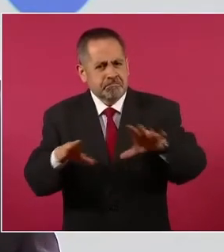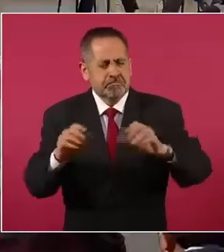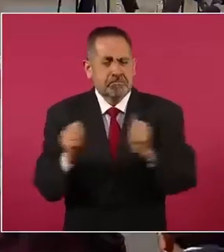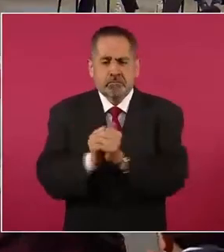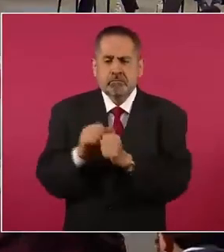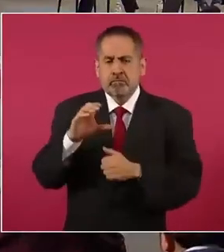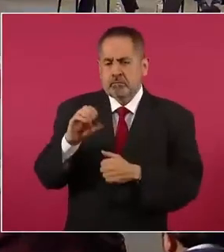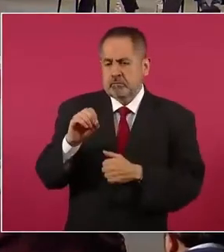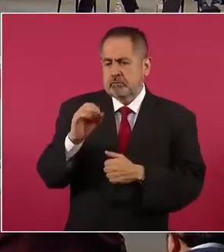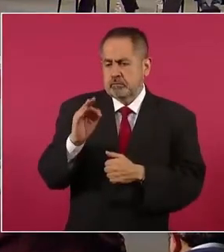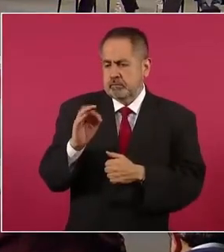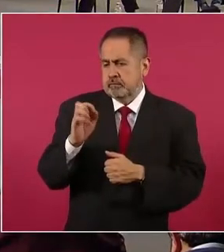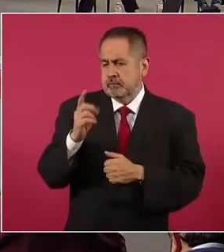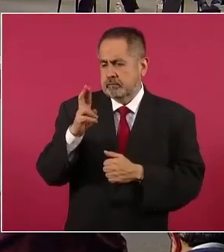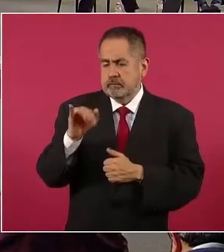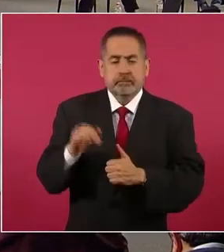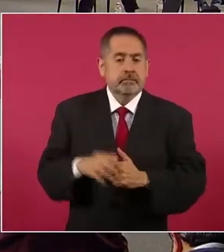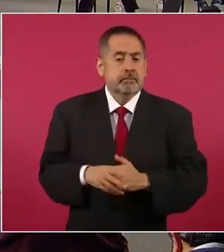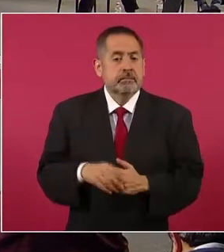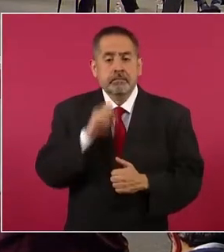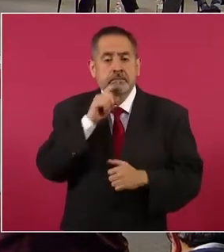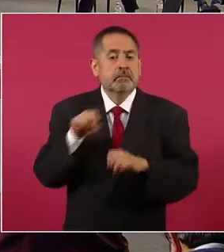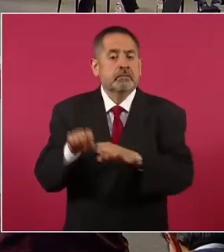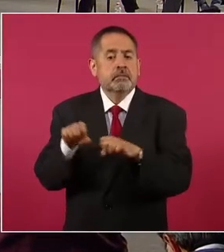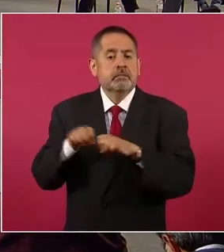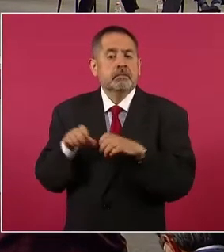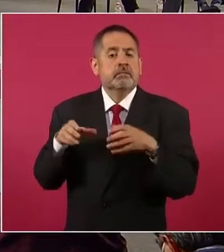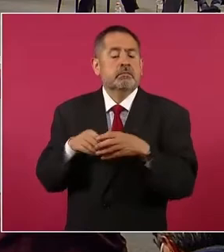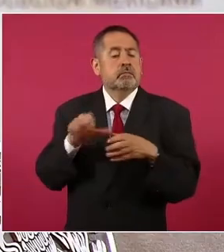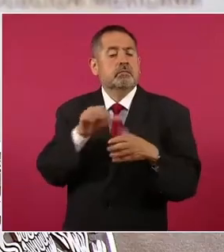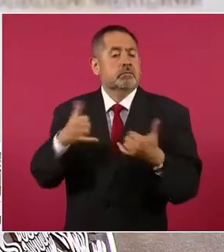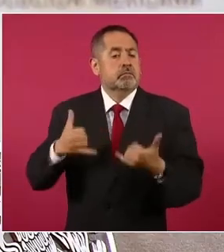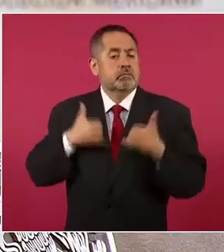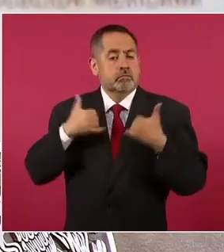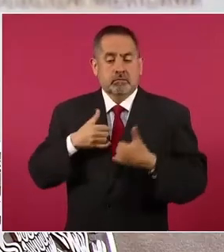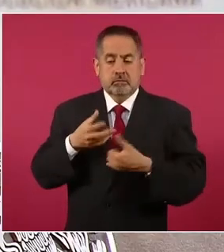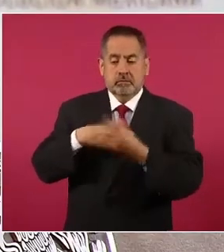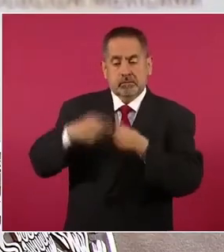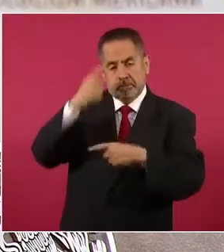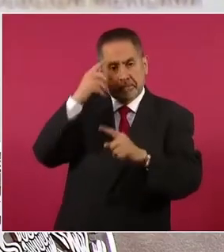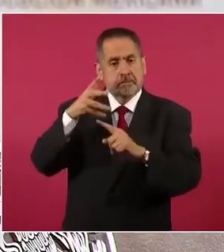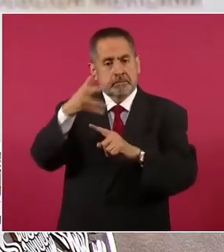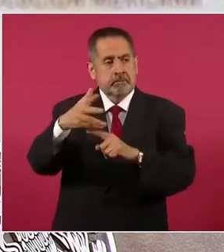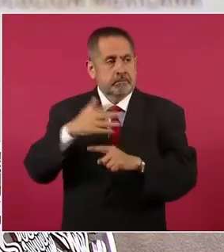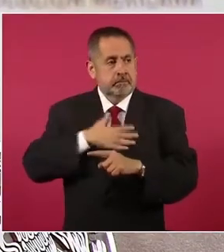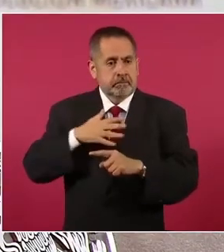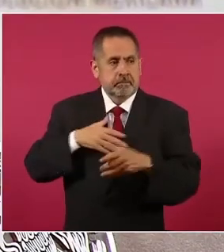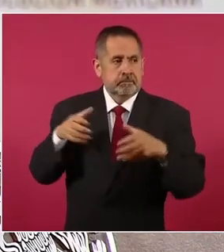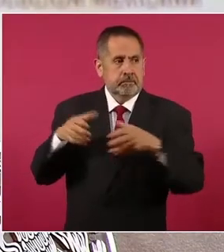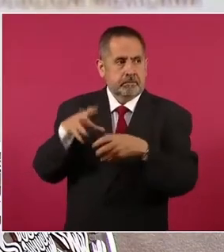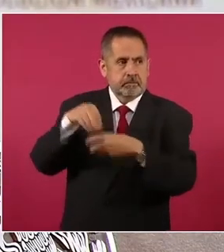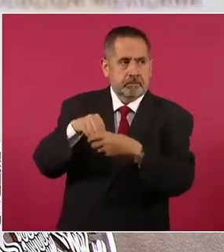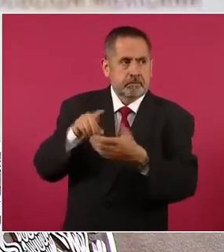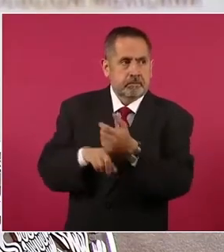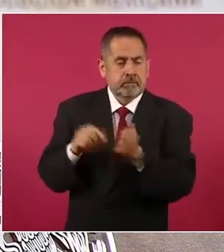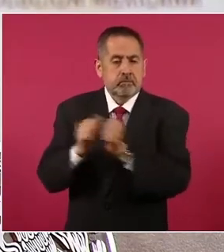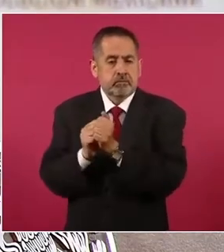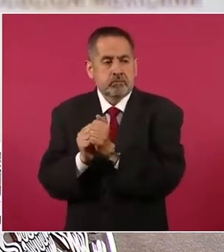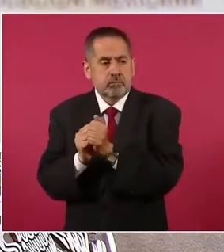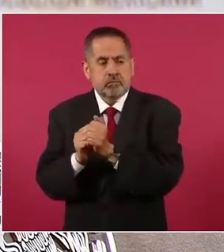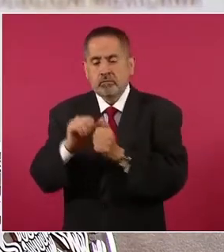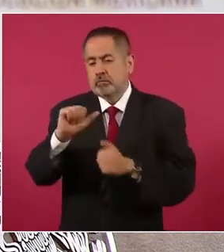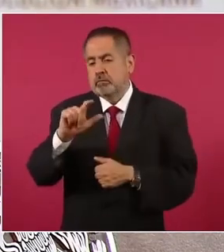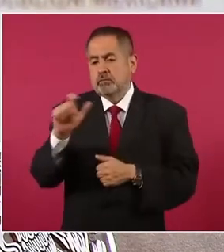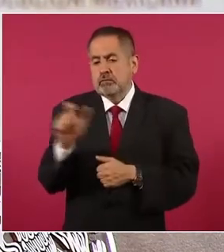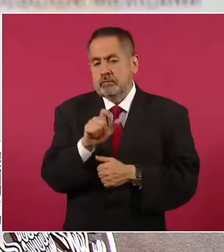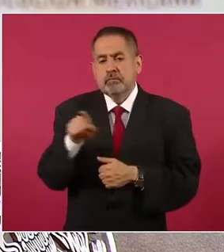COFEPRIS. También al equipo joven de Jóvenes Construyendo el Futuro de nuestra agencia sanitaria, coordinado por Alex